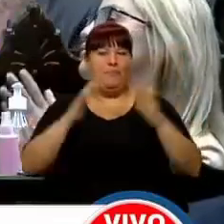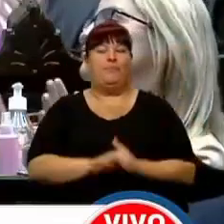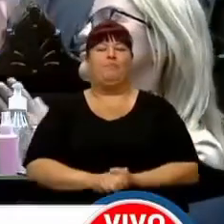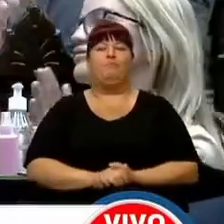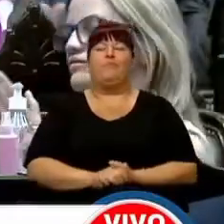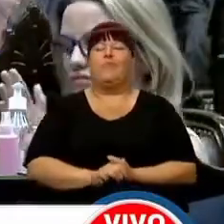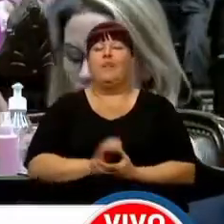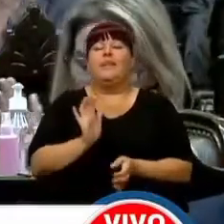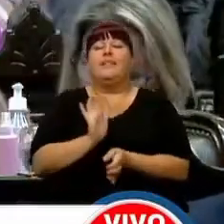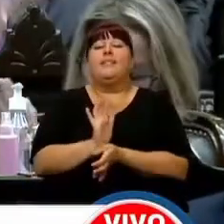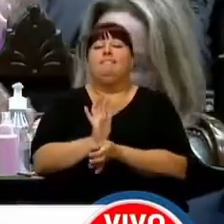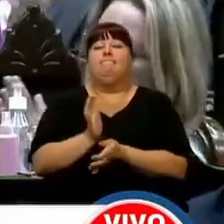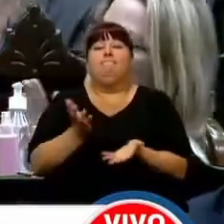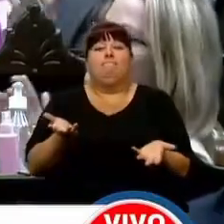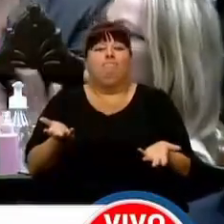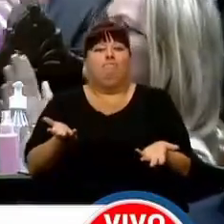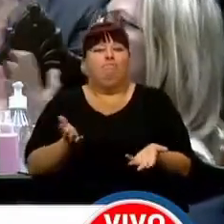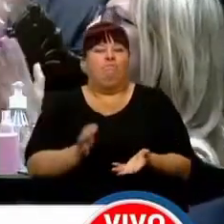O sea,